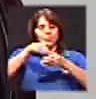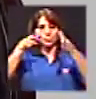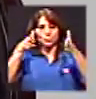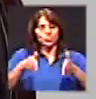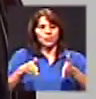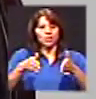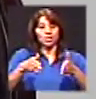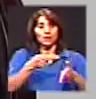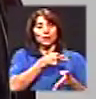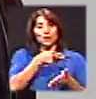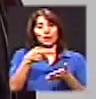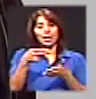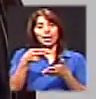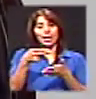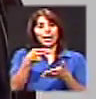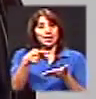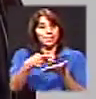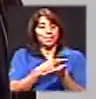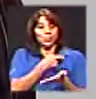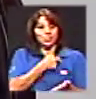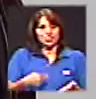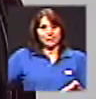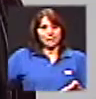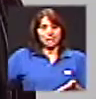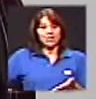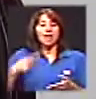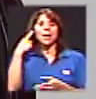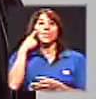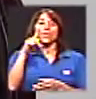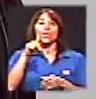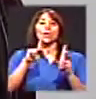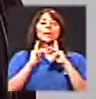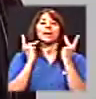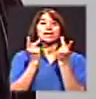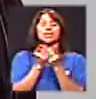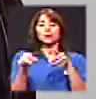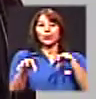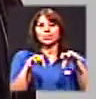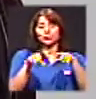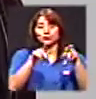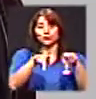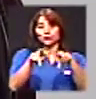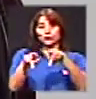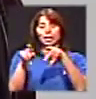el partido Acción Ciudadana, don Henry Mora.